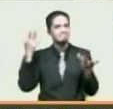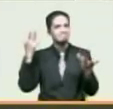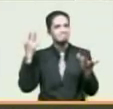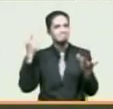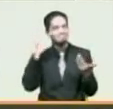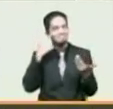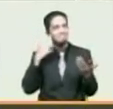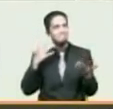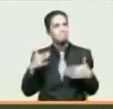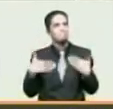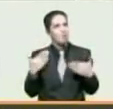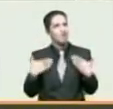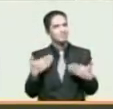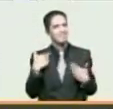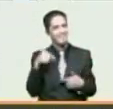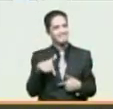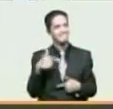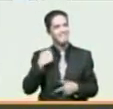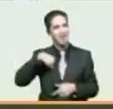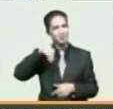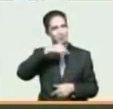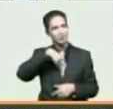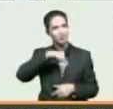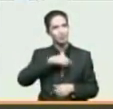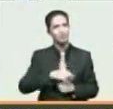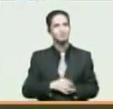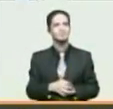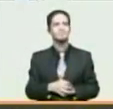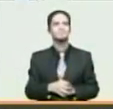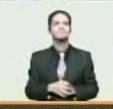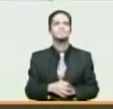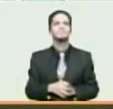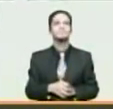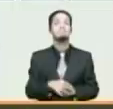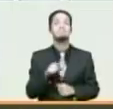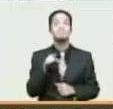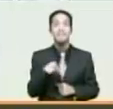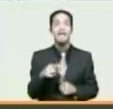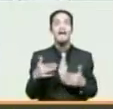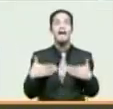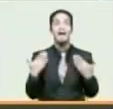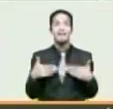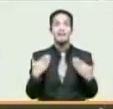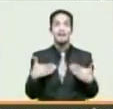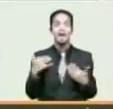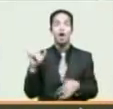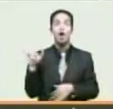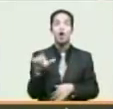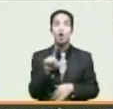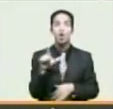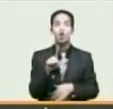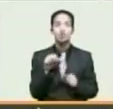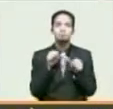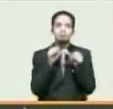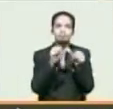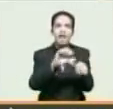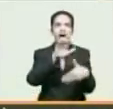lo emocionante que es esto para nosotros, ¿no? Y esa alegría de julio nos la llevamos hasta